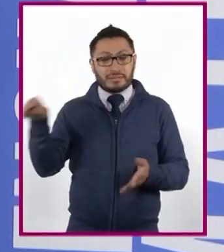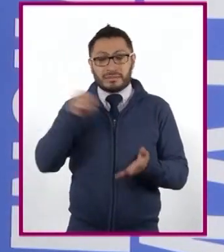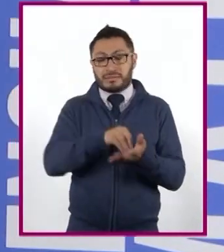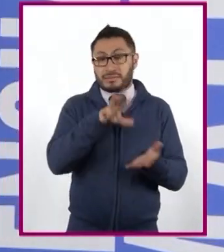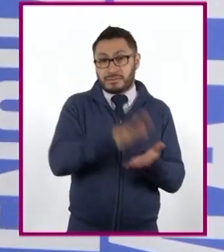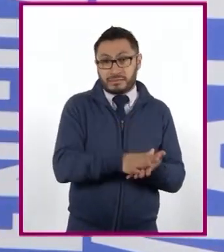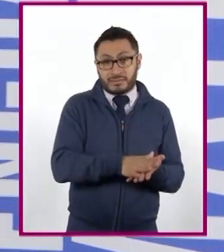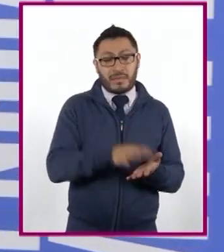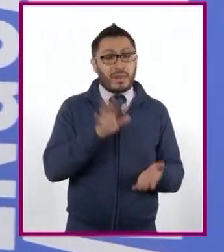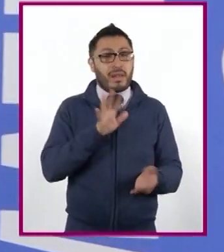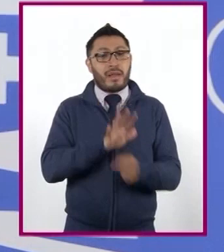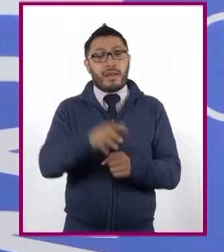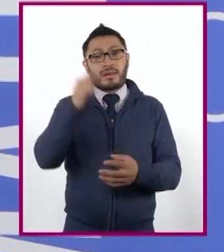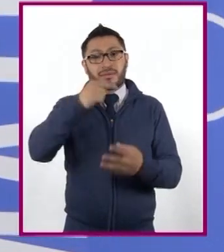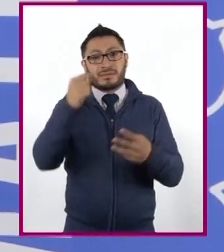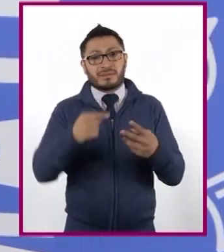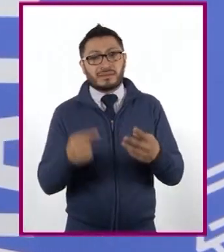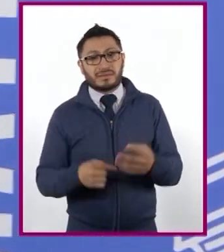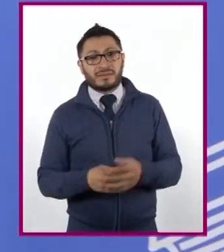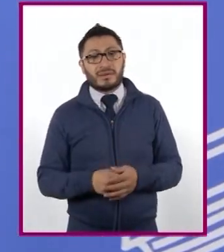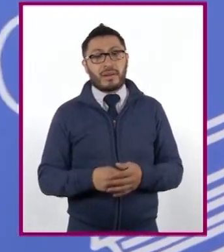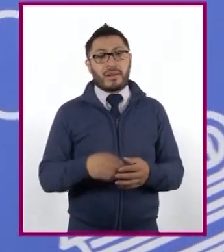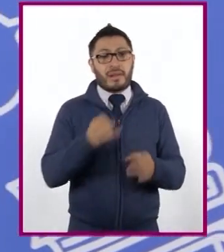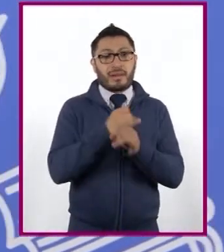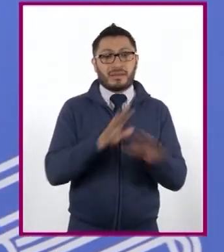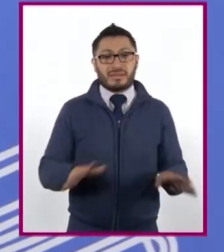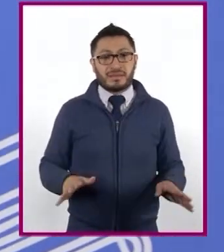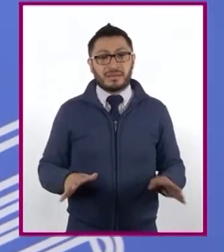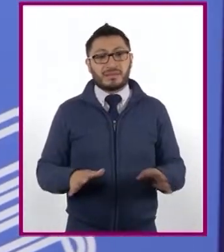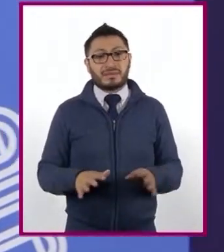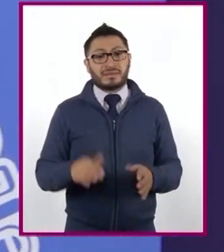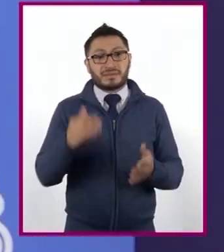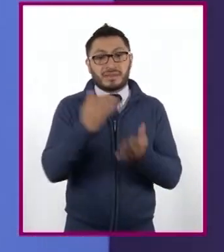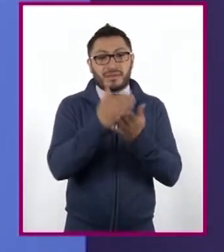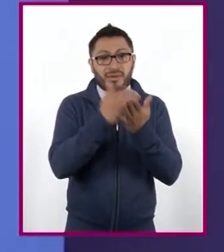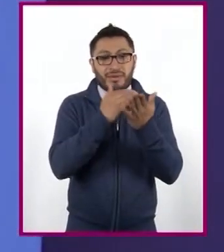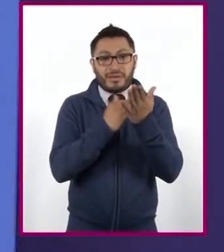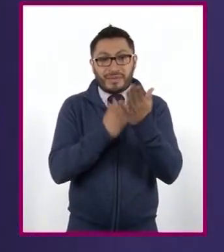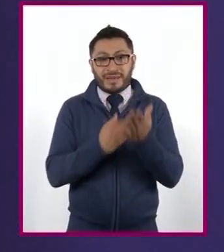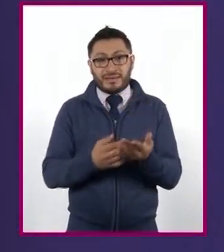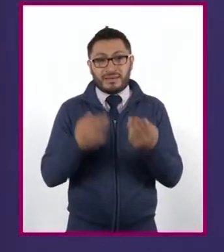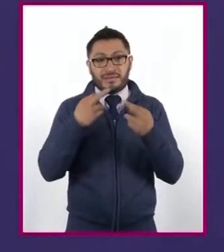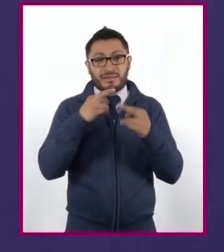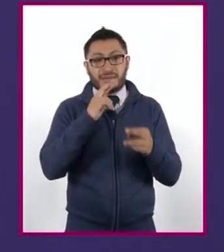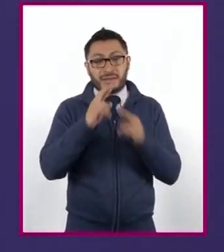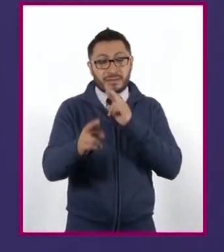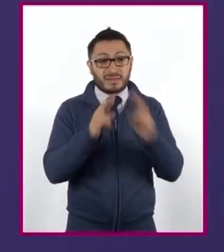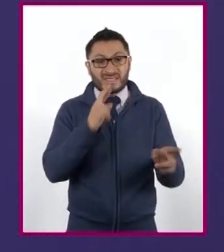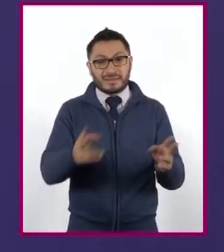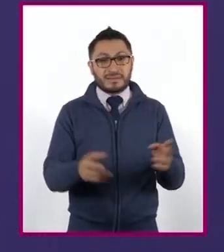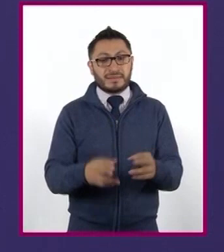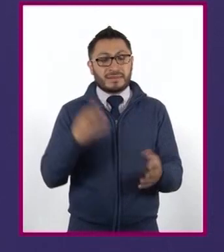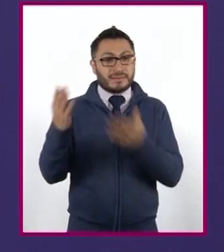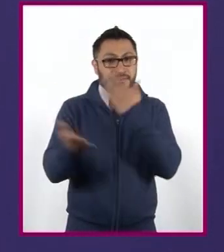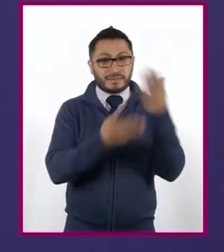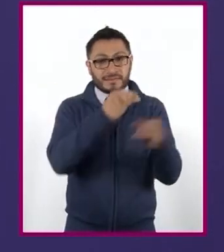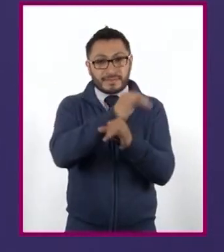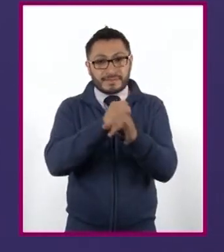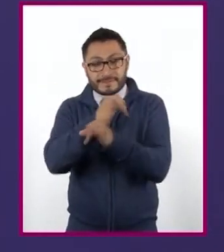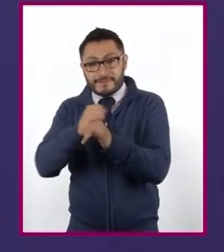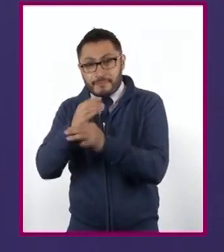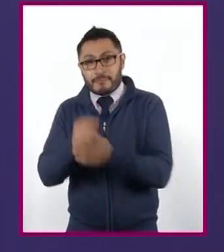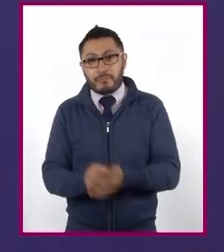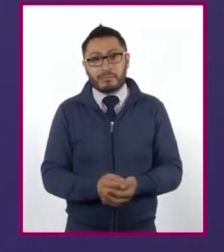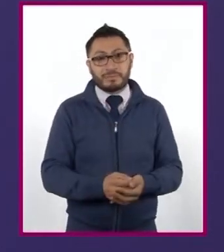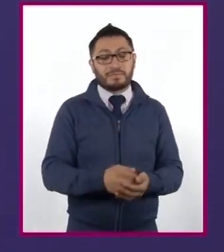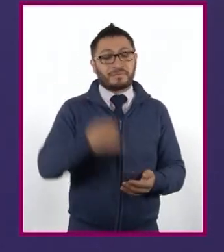que se respaldan con datos, los cuales son resultado de estudios e investigaciones. El hecho